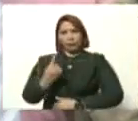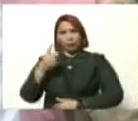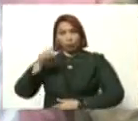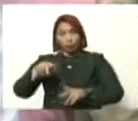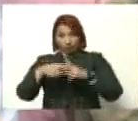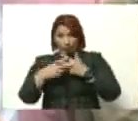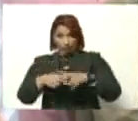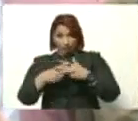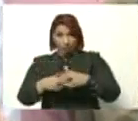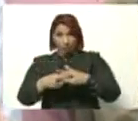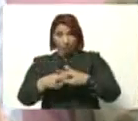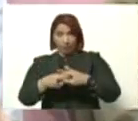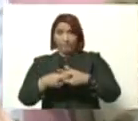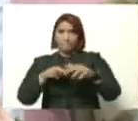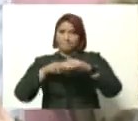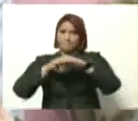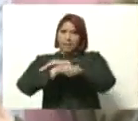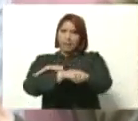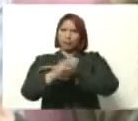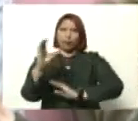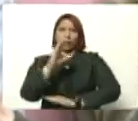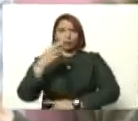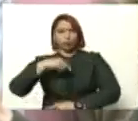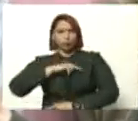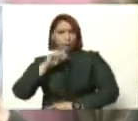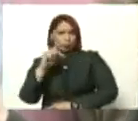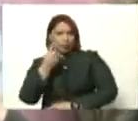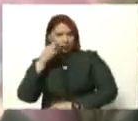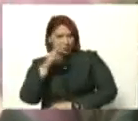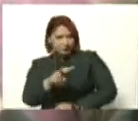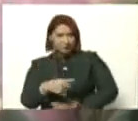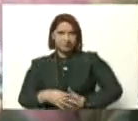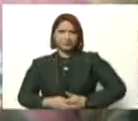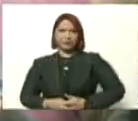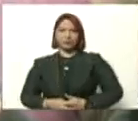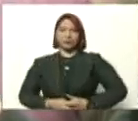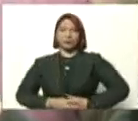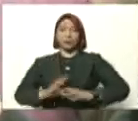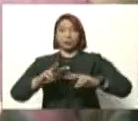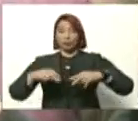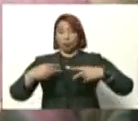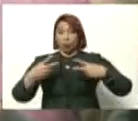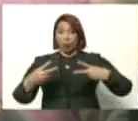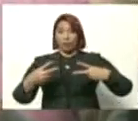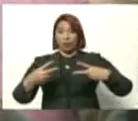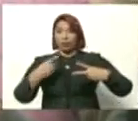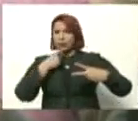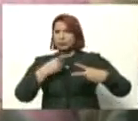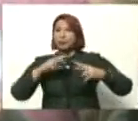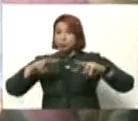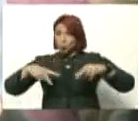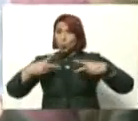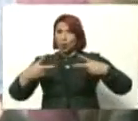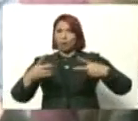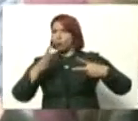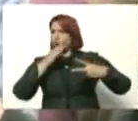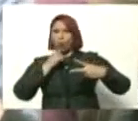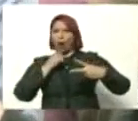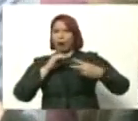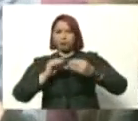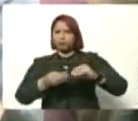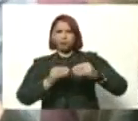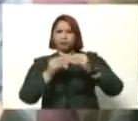talleres del Metro de Caracas. Estamos viendo en primer lugar los nuevos... Hay que decirlo, son nuevos, porque no es una